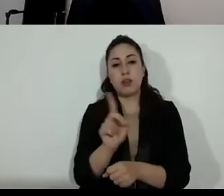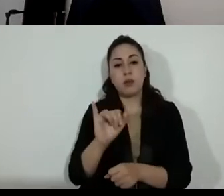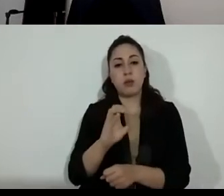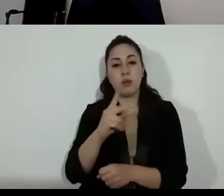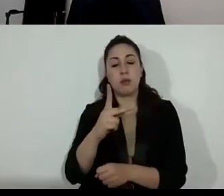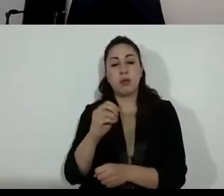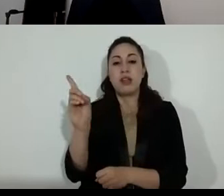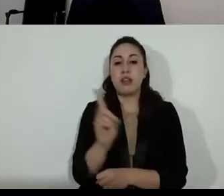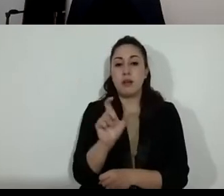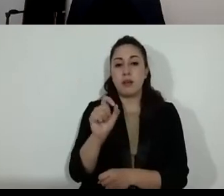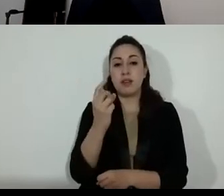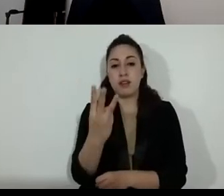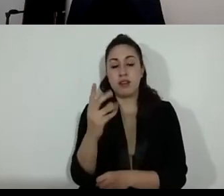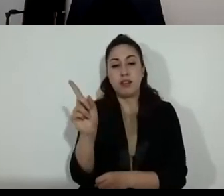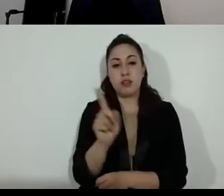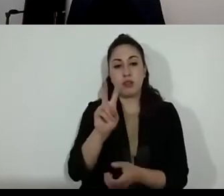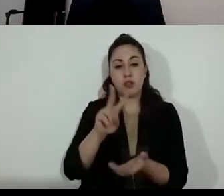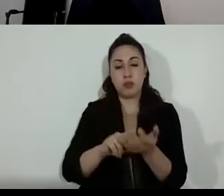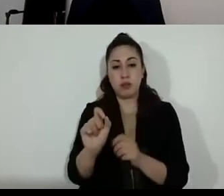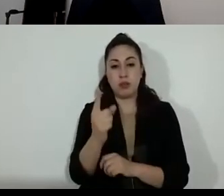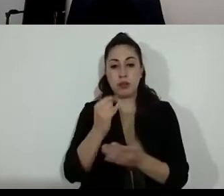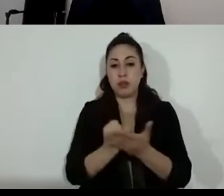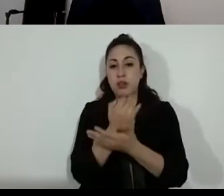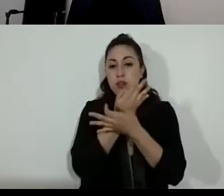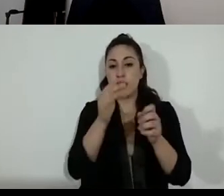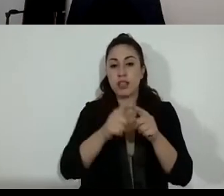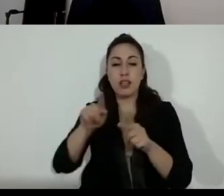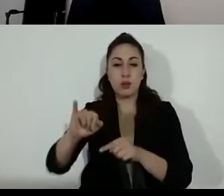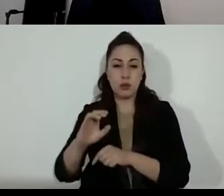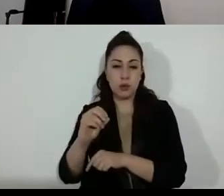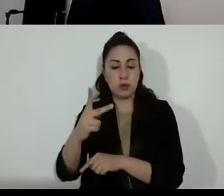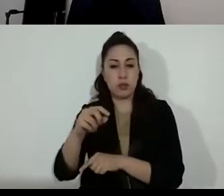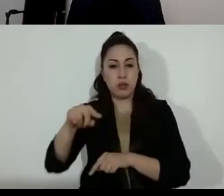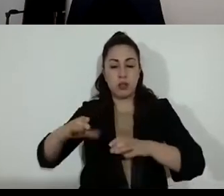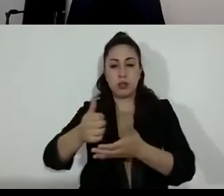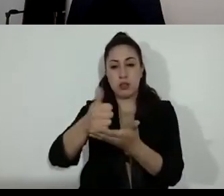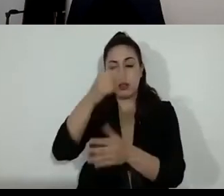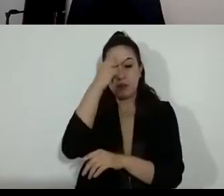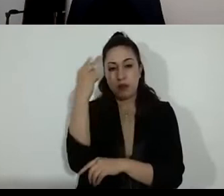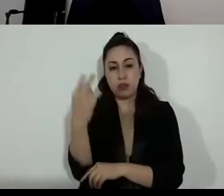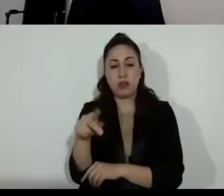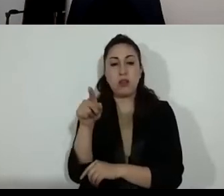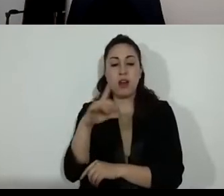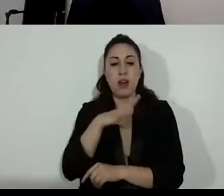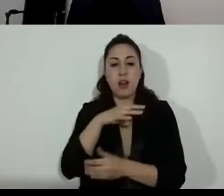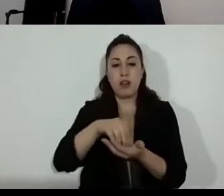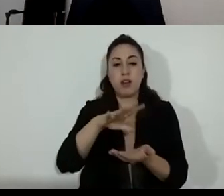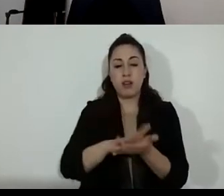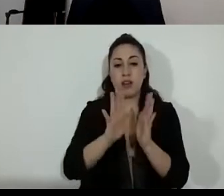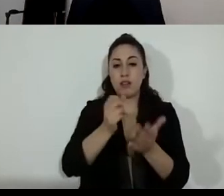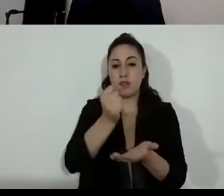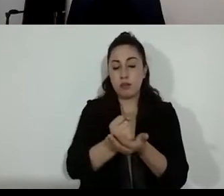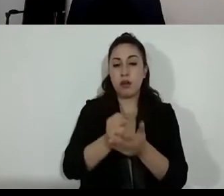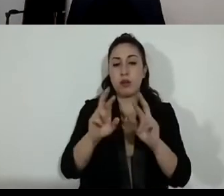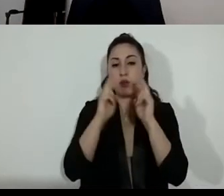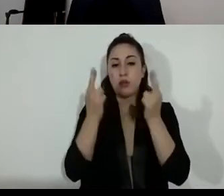/23, /2021 de la Junta de Coordinación Política del Congreso de la Ciudad de México, por el que se aprueban las comparecencias ante el Pleno de